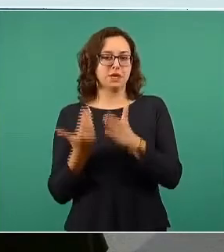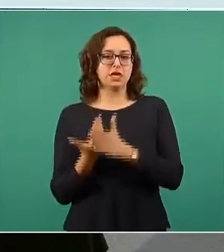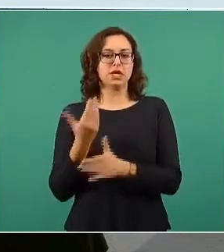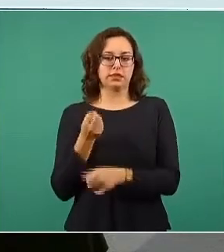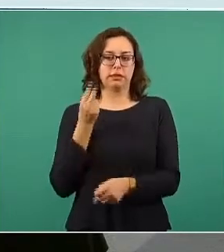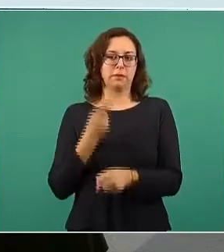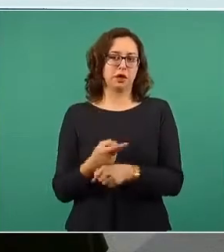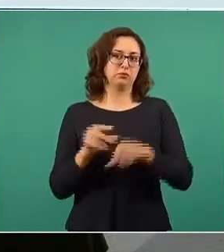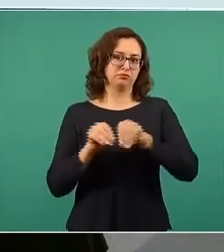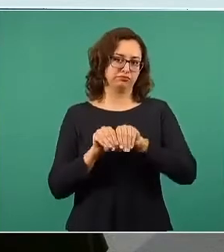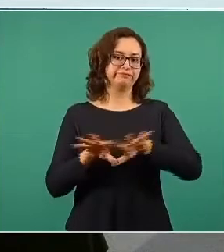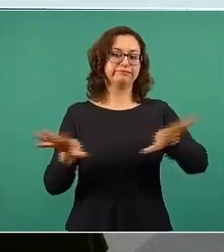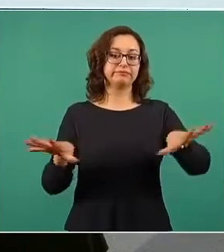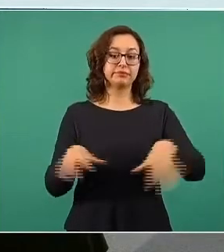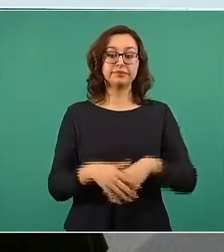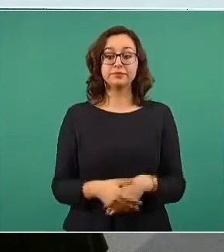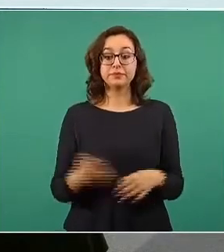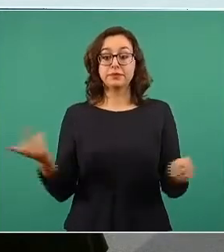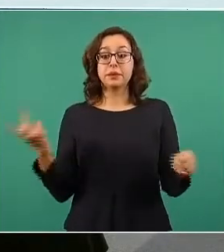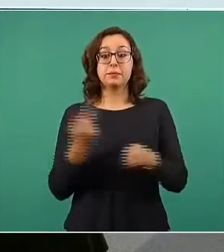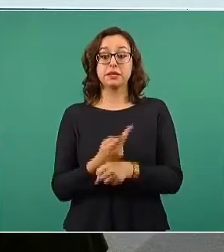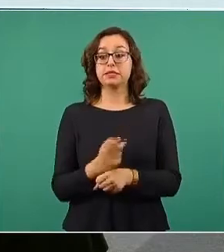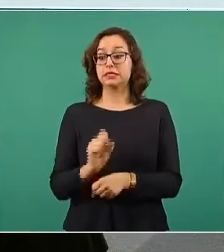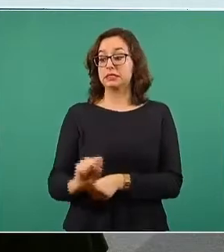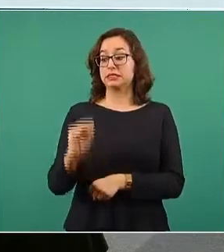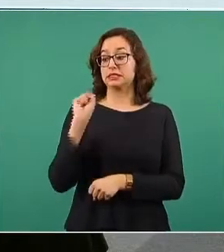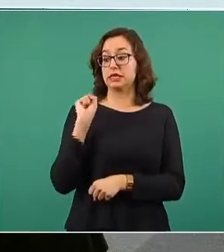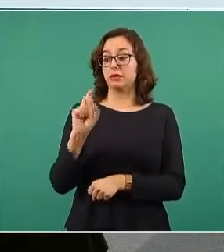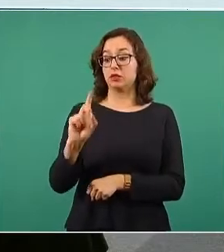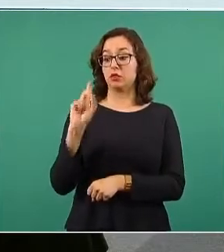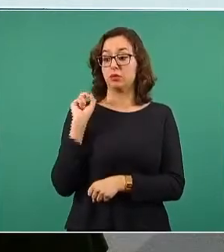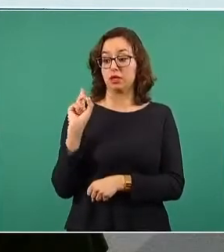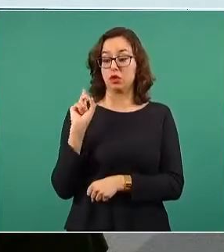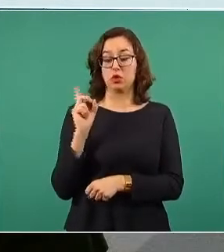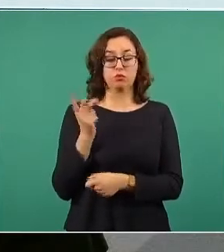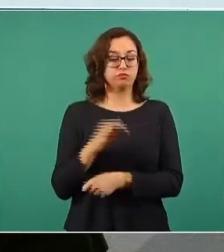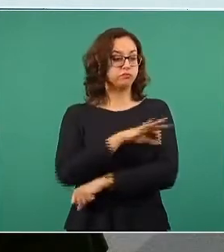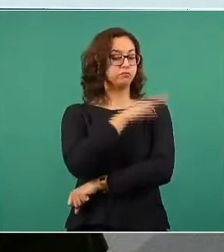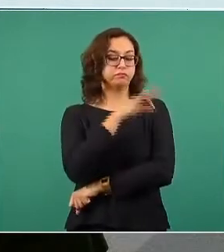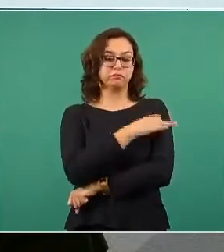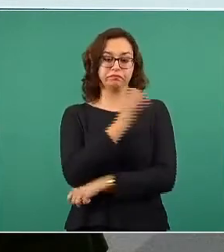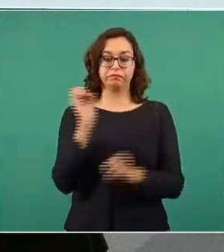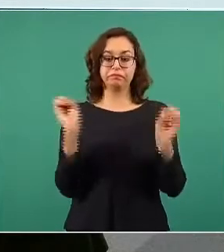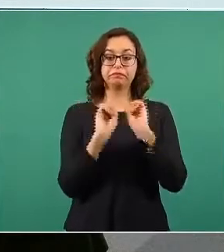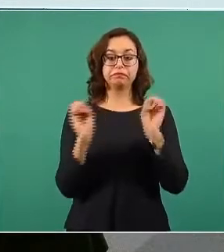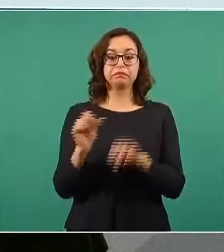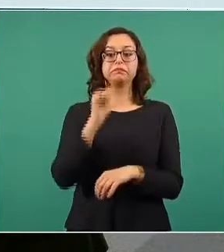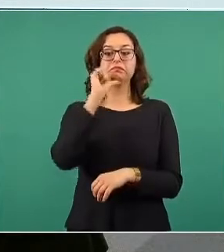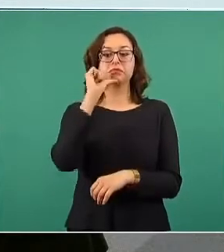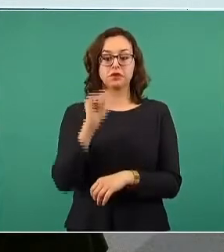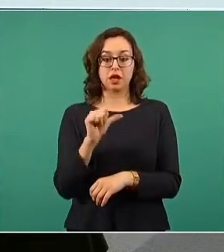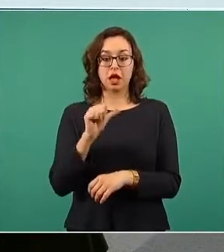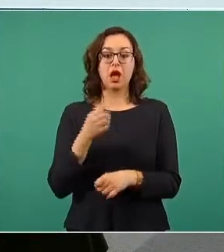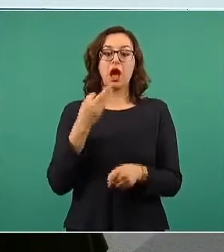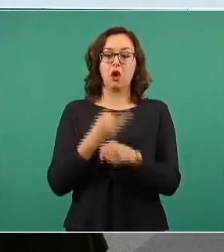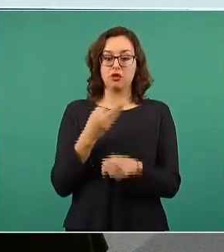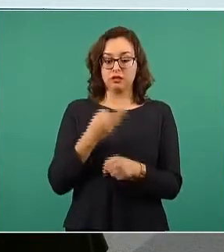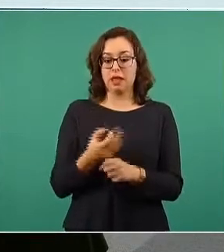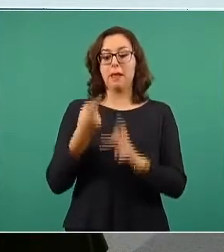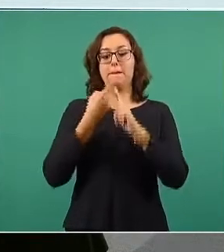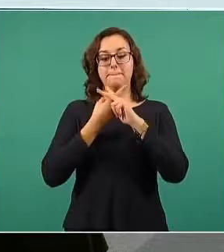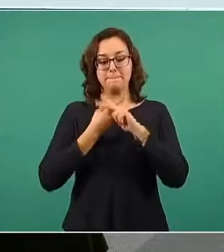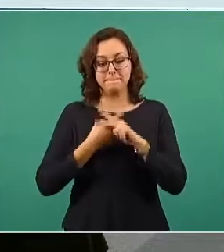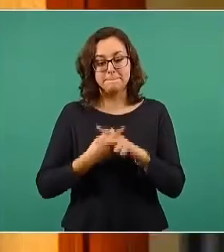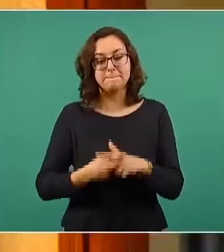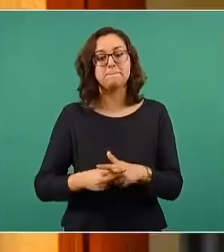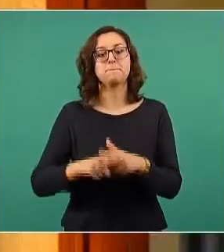noche. Dado que no vacunamos durante el fin de semana o medio sábado y no vacunamos el domingo, estamos regresando a la